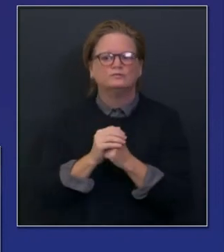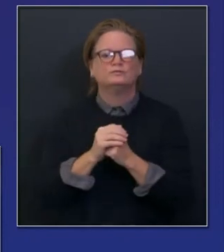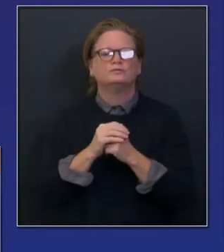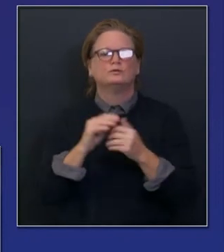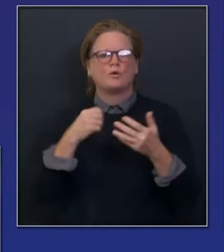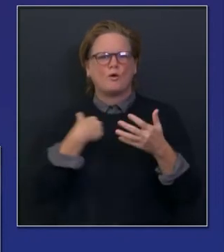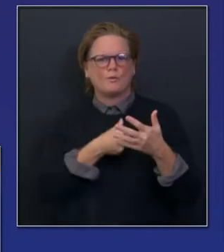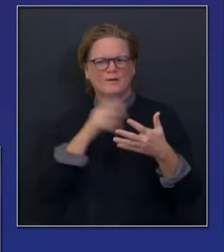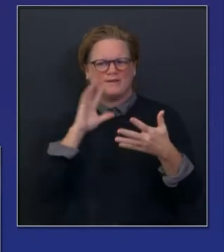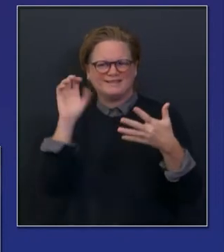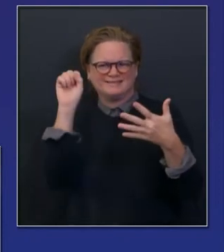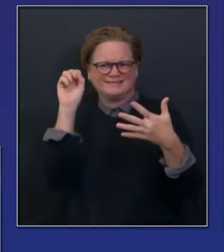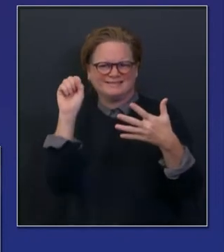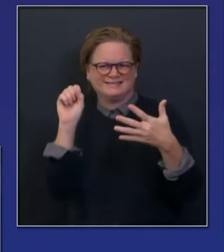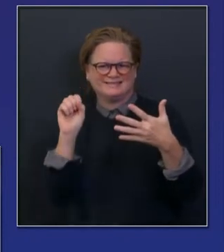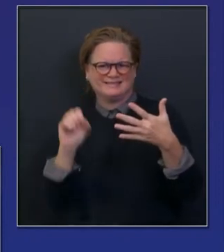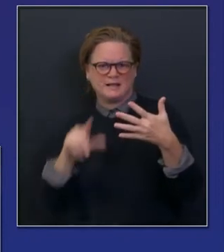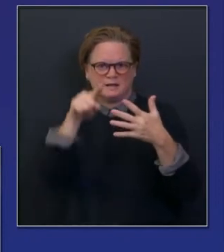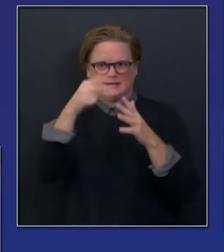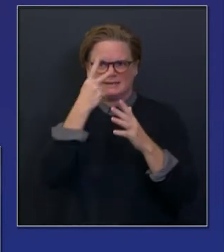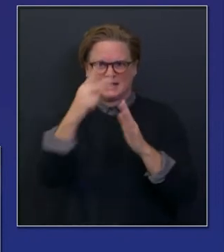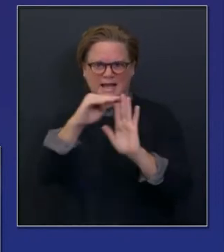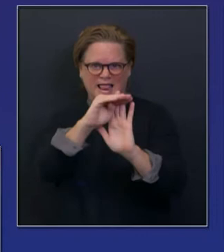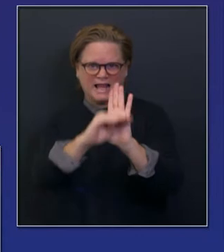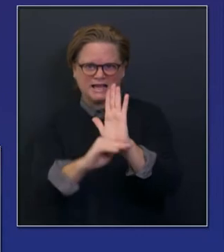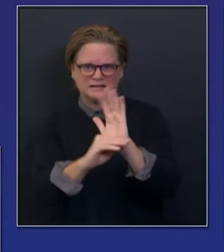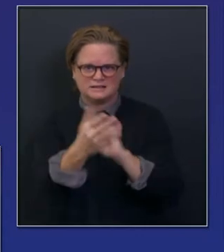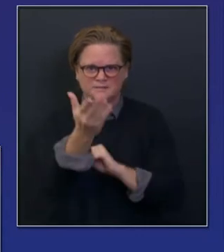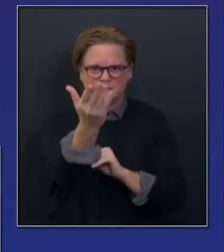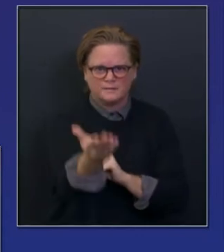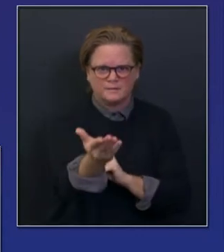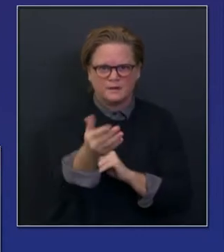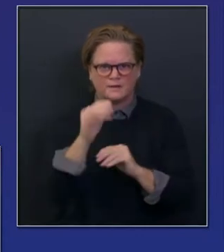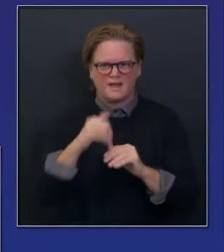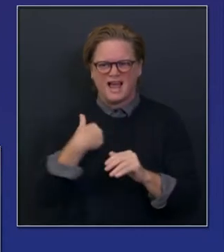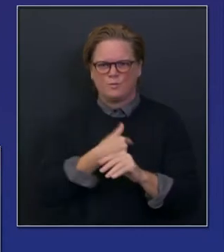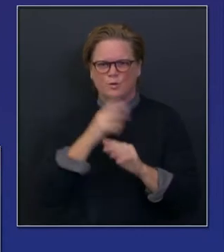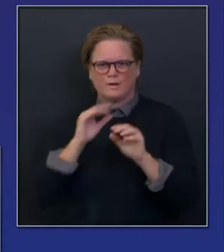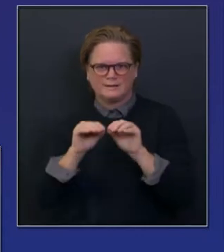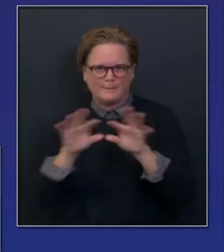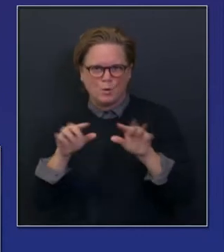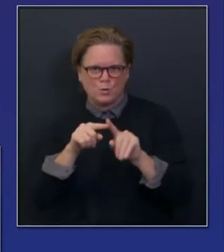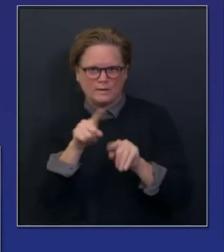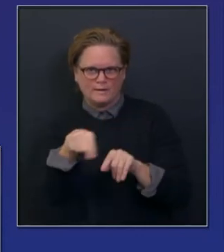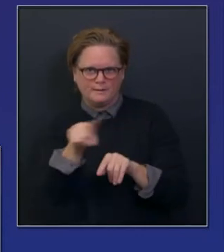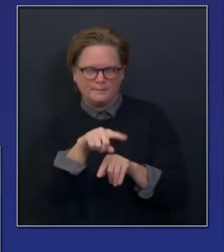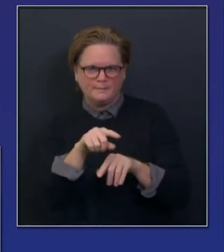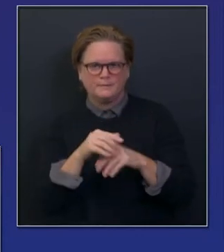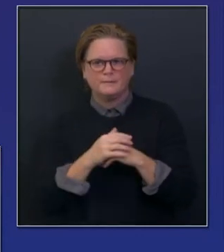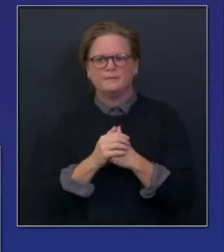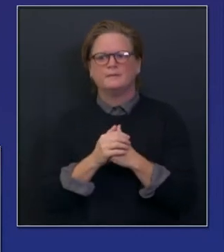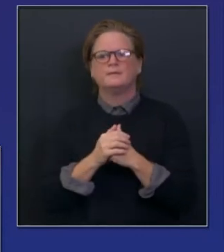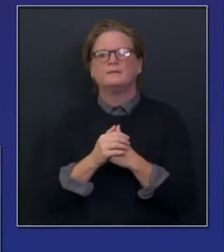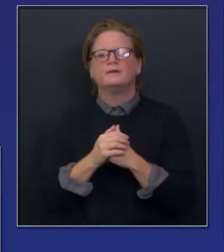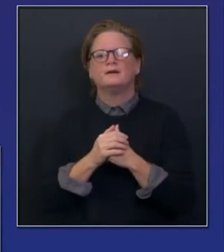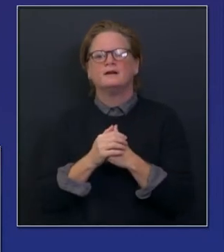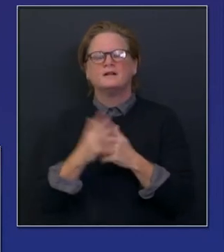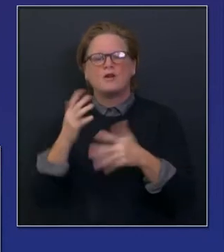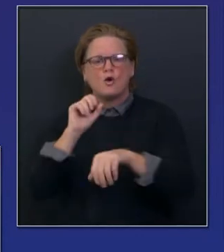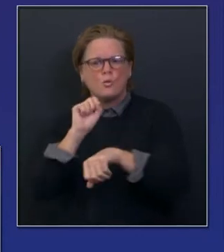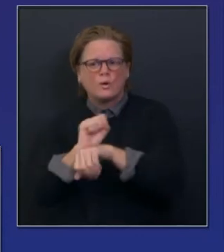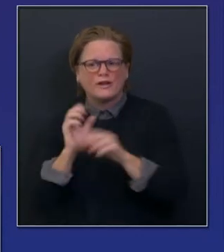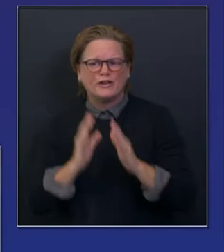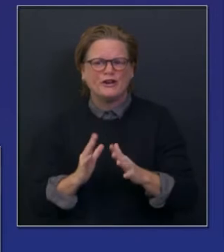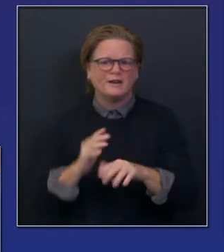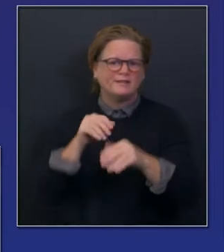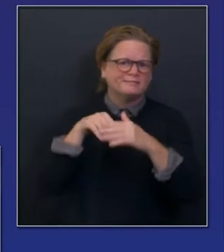fuerza laboral de enfermeras y servicios de enfermeras en asilos, trabajadores en,